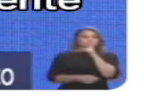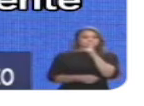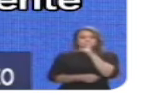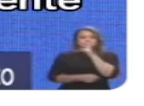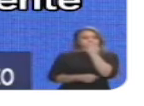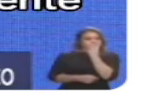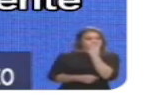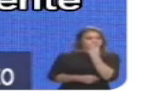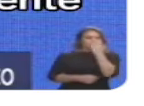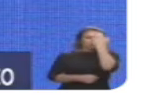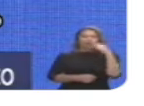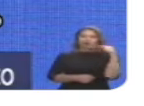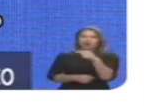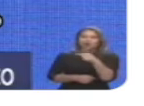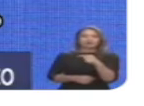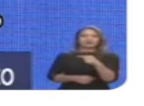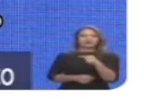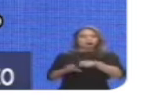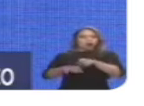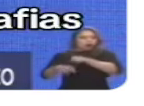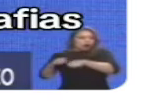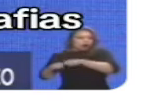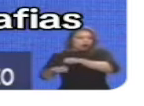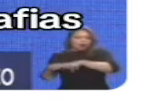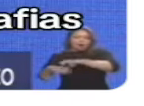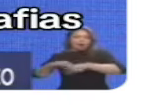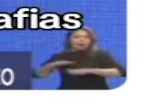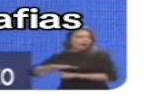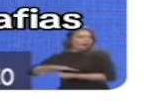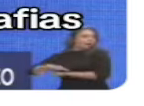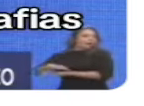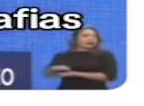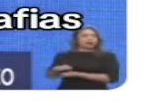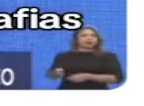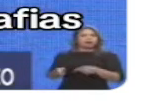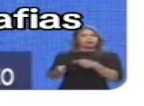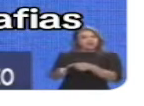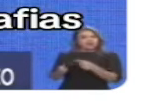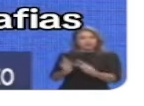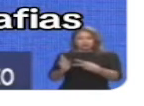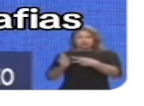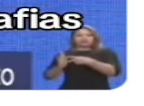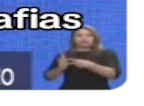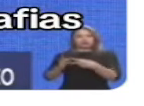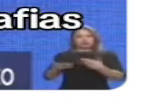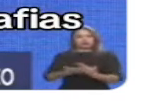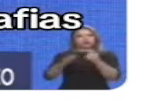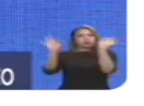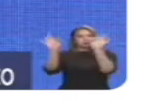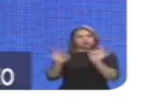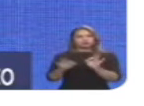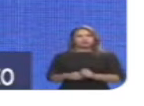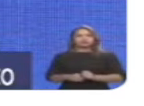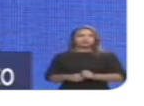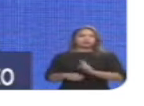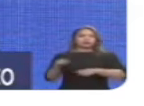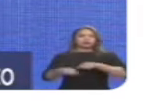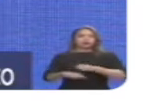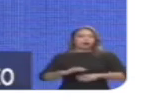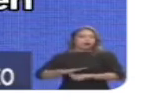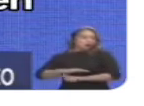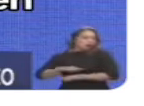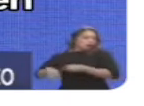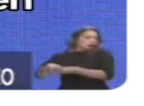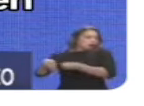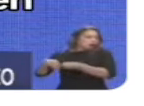qué Porque es la más ineficiente es donde está el chanchullo es lo que hace que se prenda las termoeléctricas y las mismas mafias de siempre están metidas